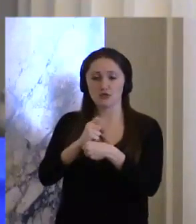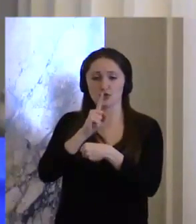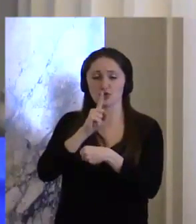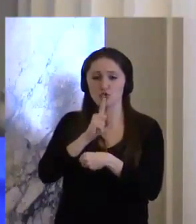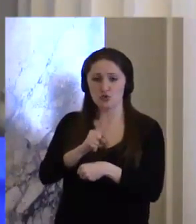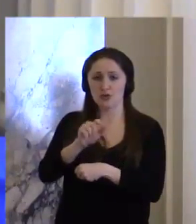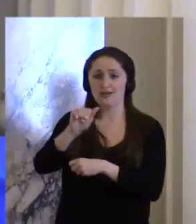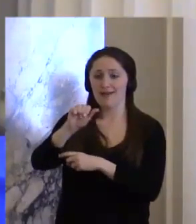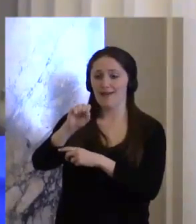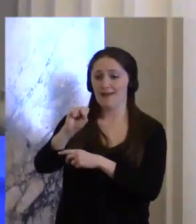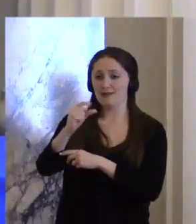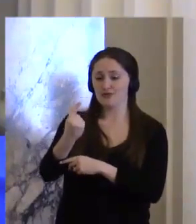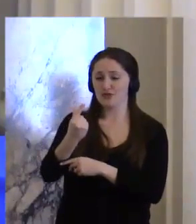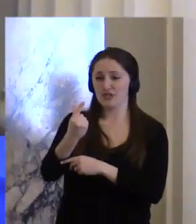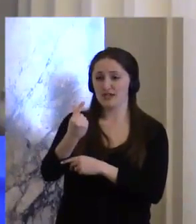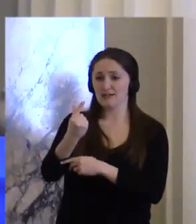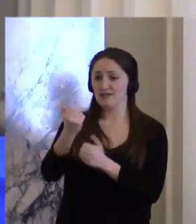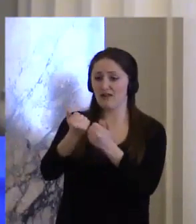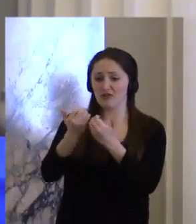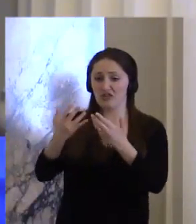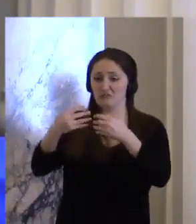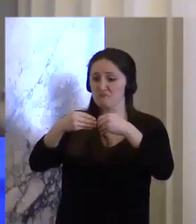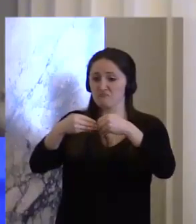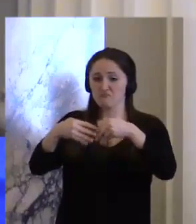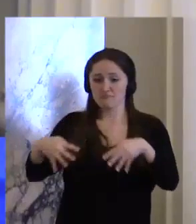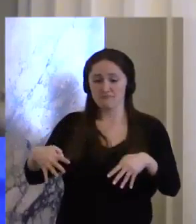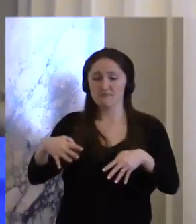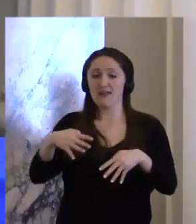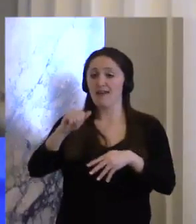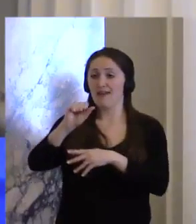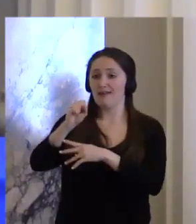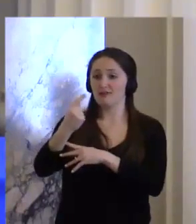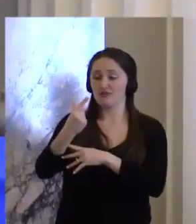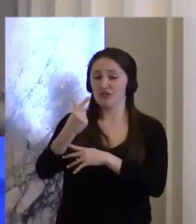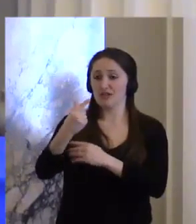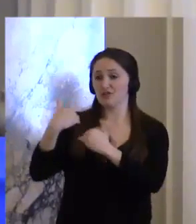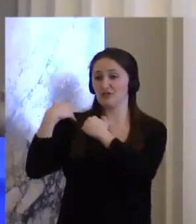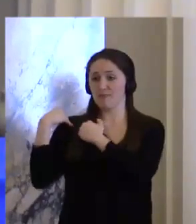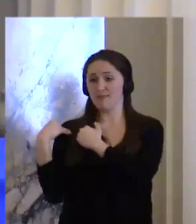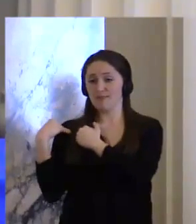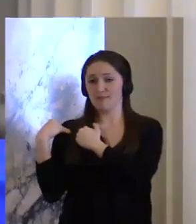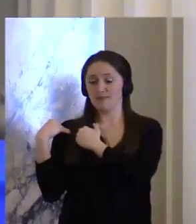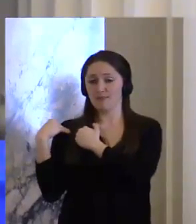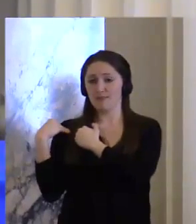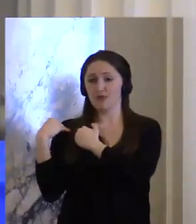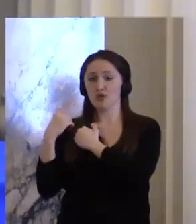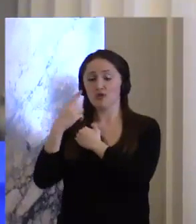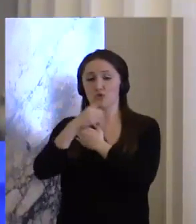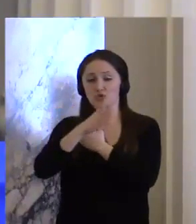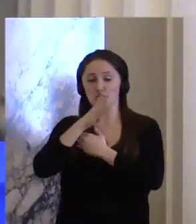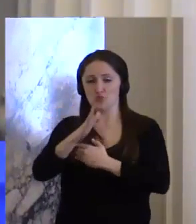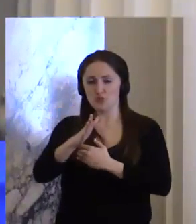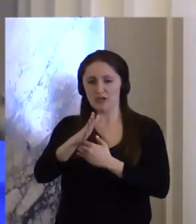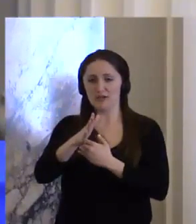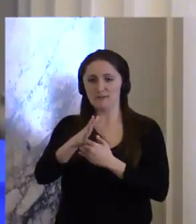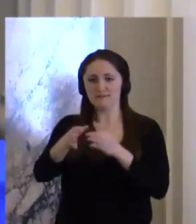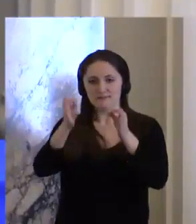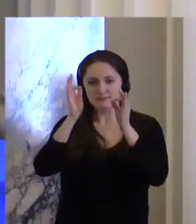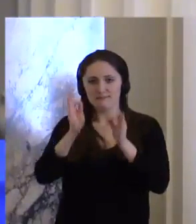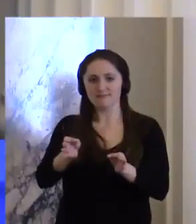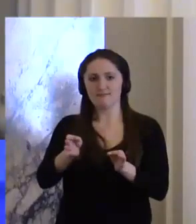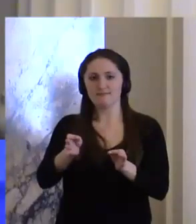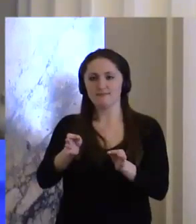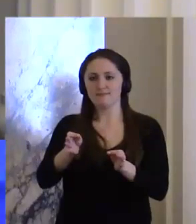poder activar de manera decidida los mecanismos hemisféricos y la colaboración entre los